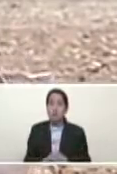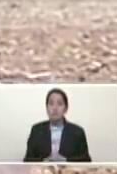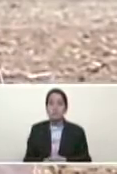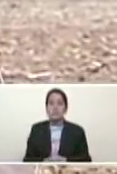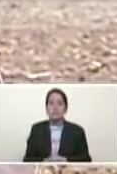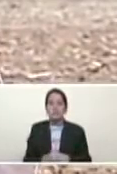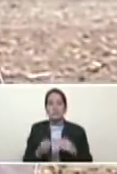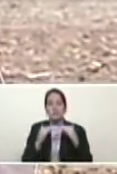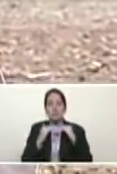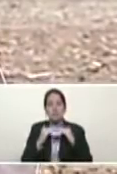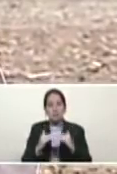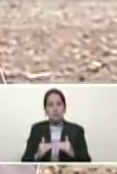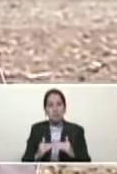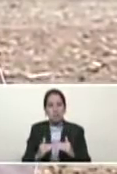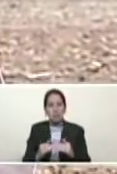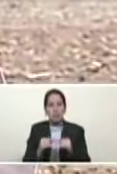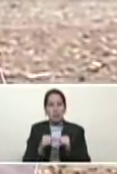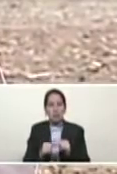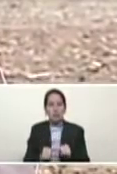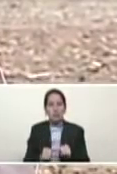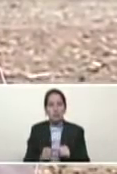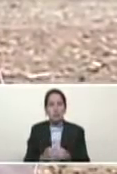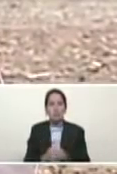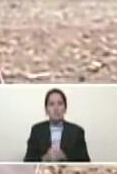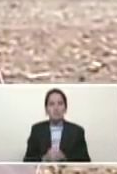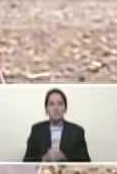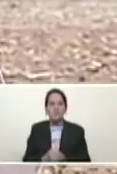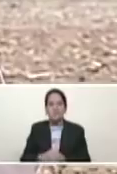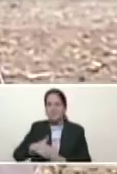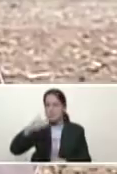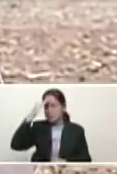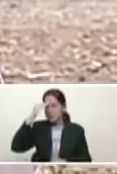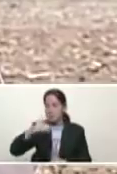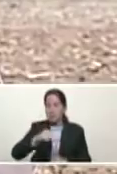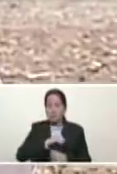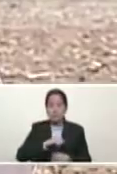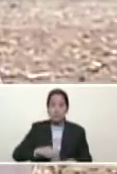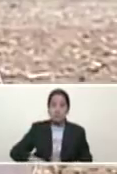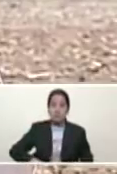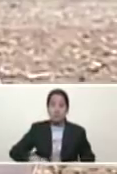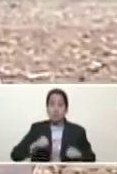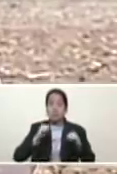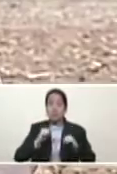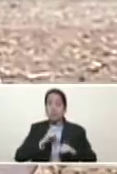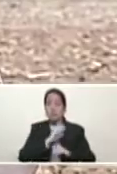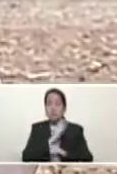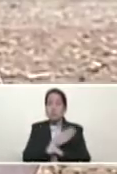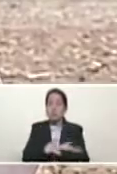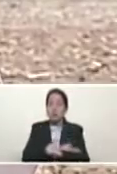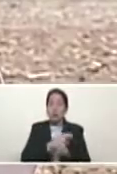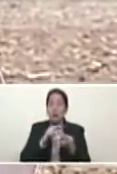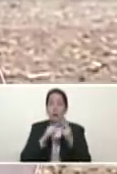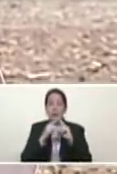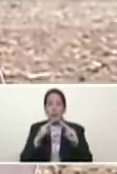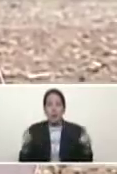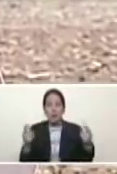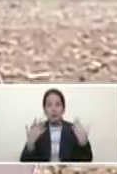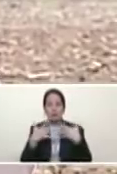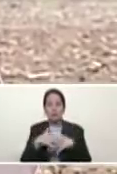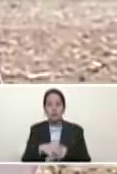la estabilidad. La Fuerza Armada es fuerza de estabilidad, de paz, de integración